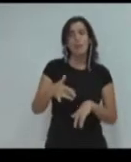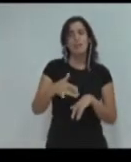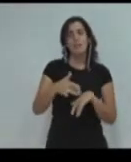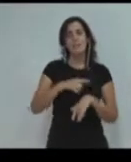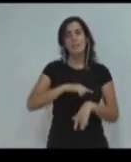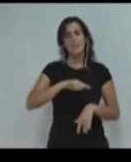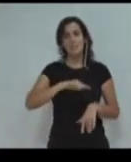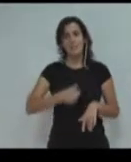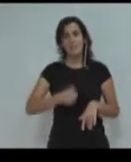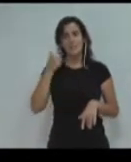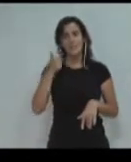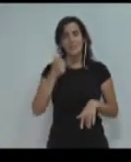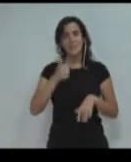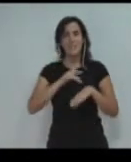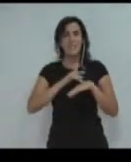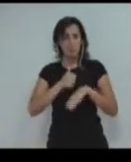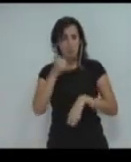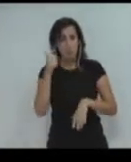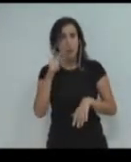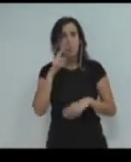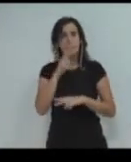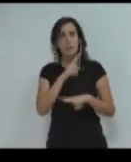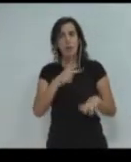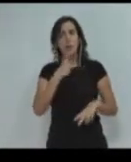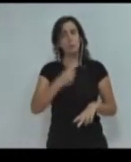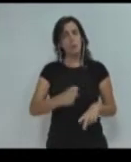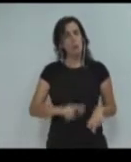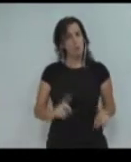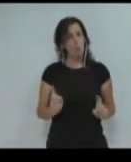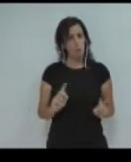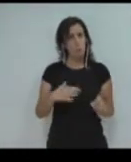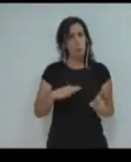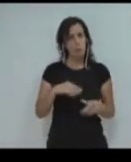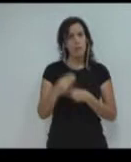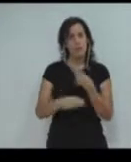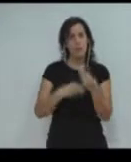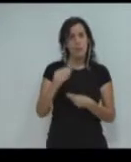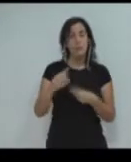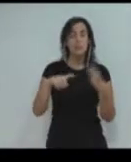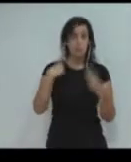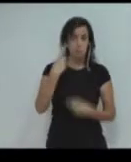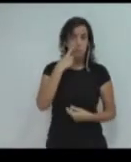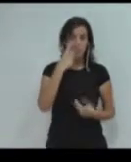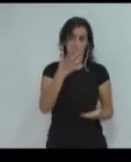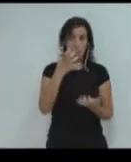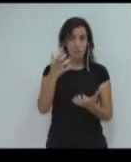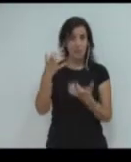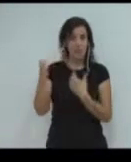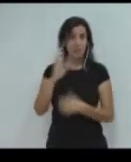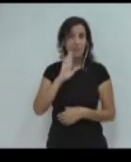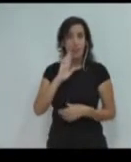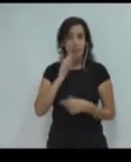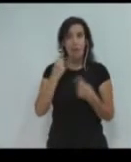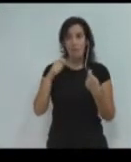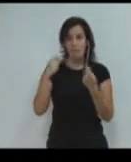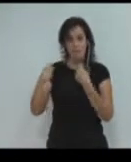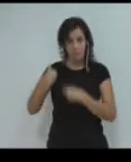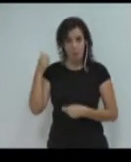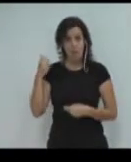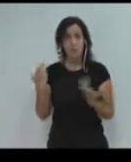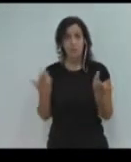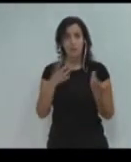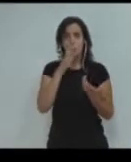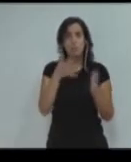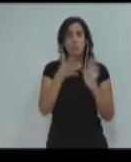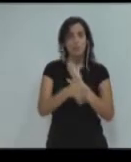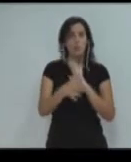tan complicado. Y que efectivamente luego además verían las ventajas, pues como hemos hablado, ¿no?, de rentabilidad que esto tiene, porque se llega a